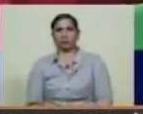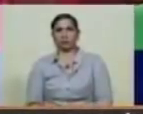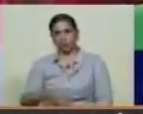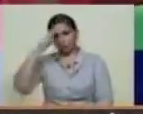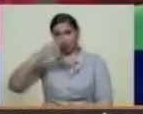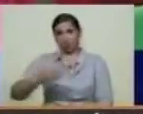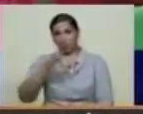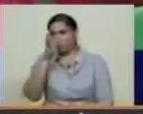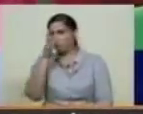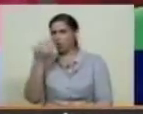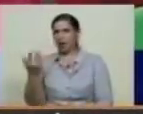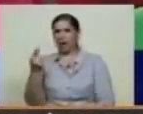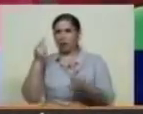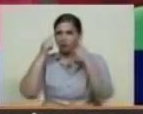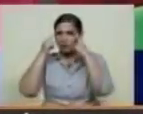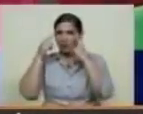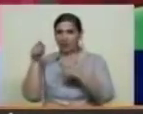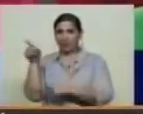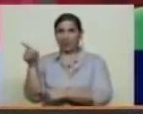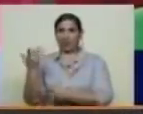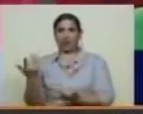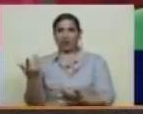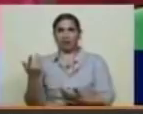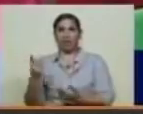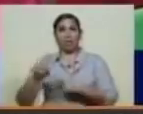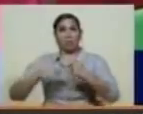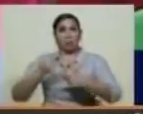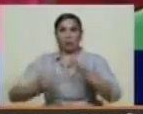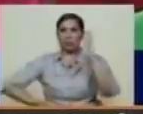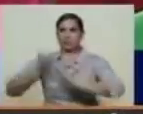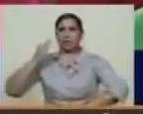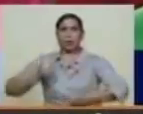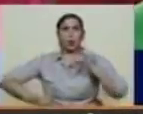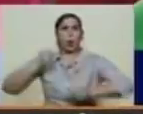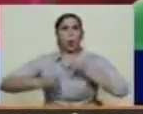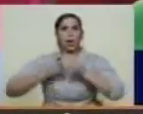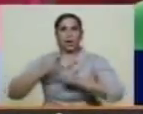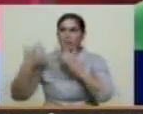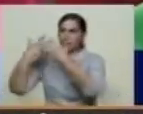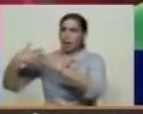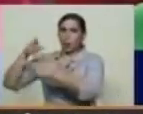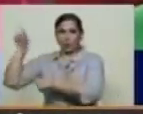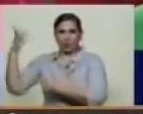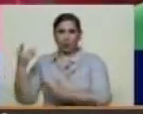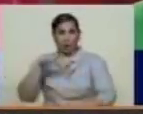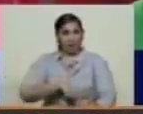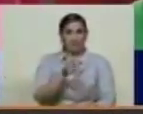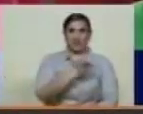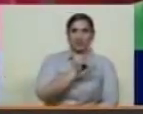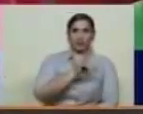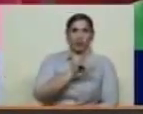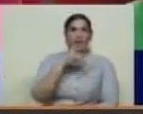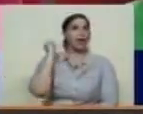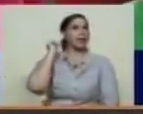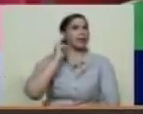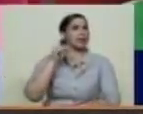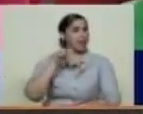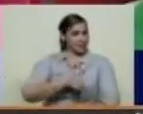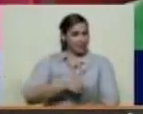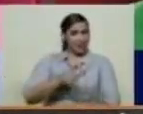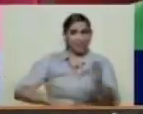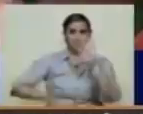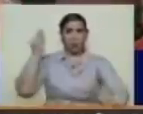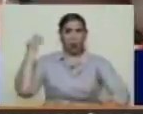hombres se burlaron. Y allá tuvieron que salir corriendo, huyendo. De aquí de Venezuela van a tener que salir huyendo y corriendo